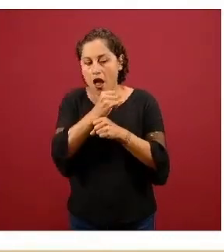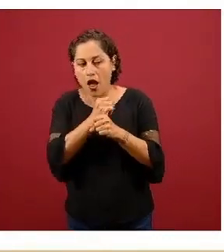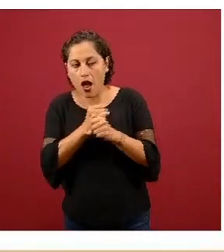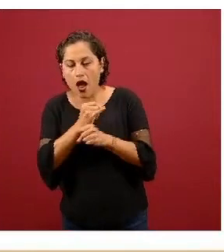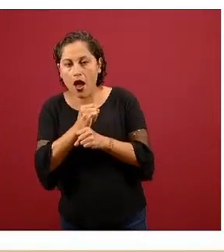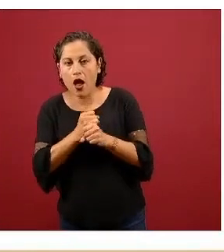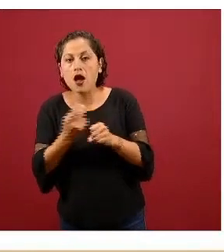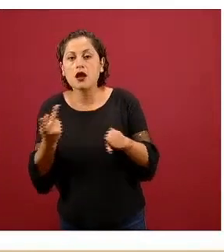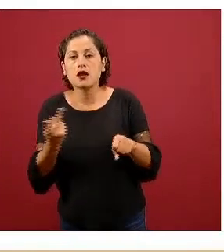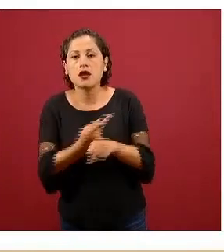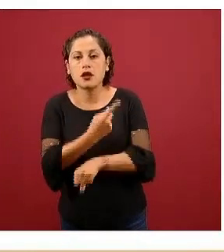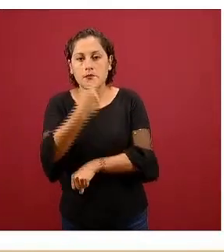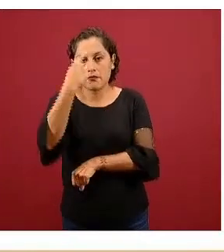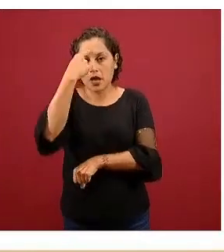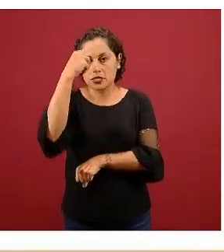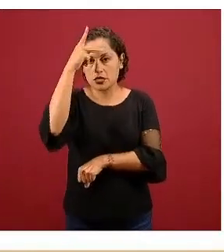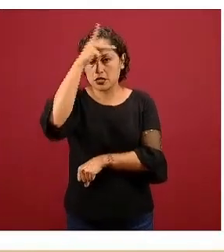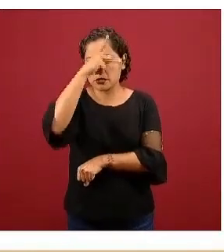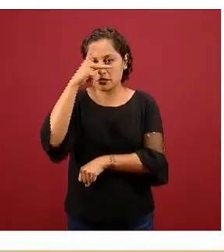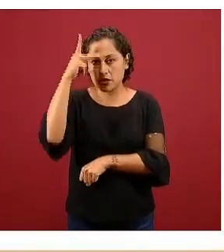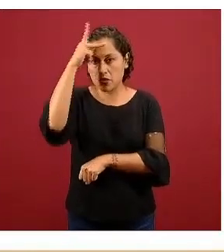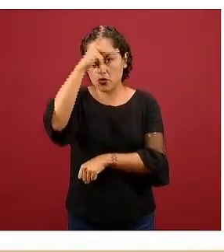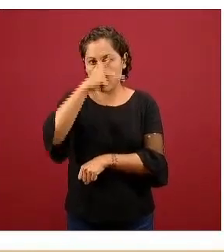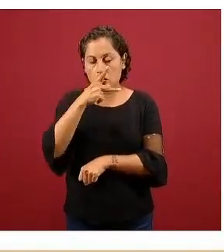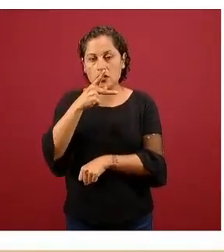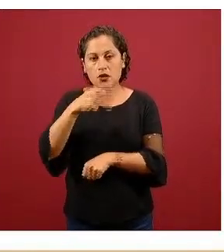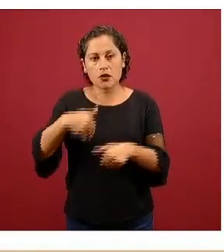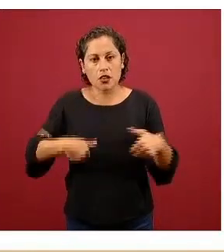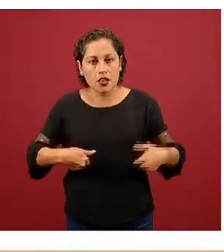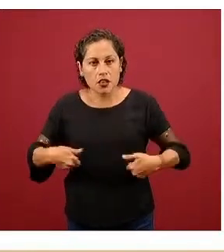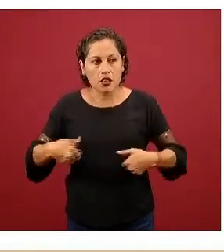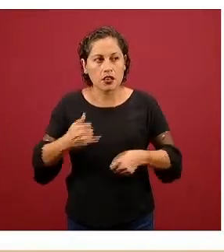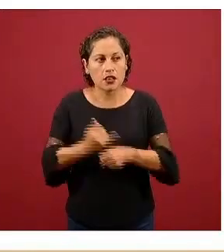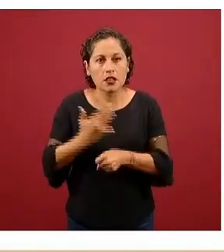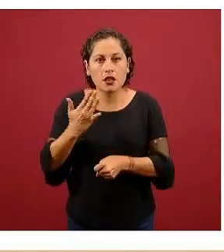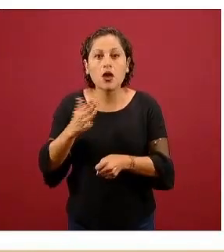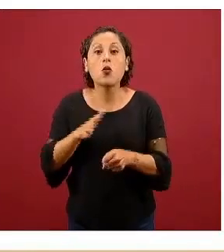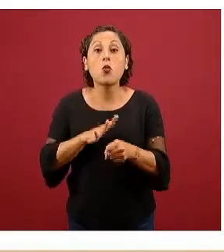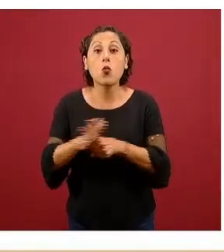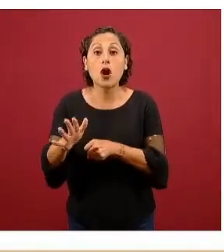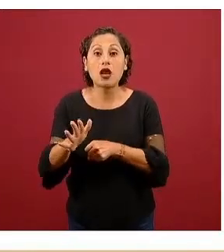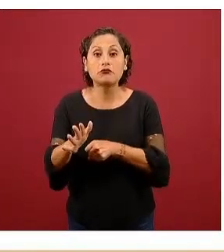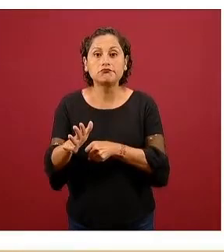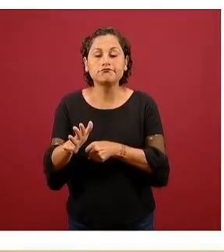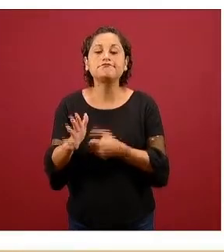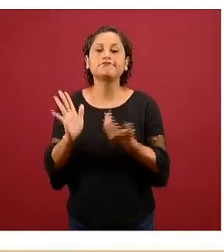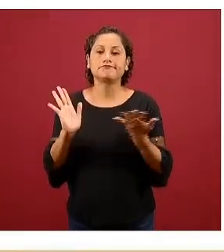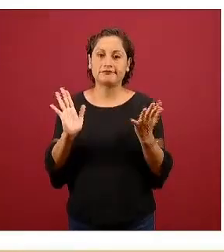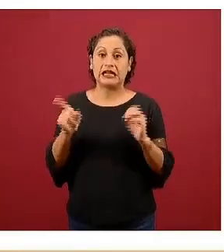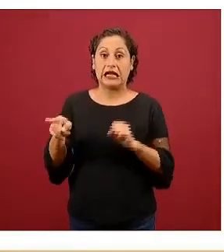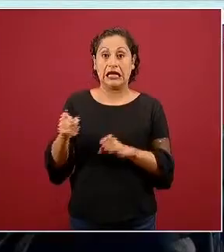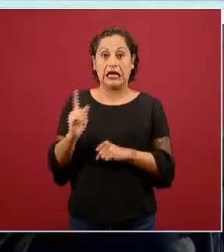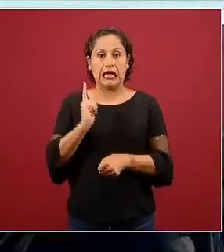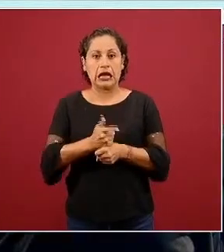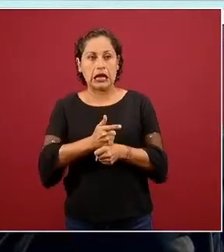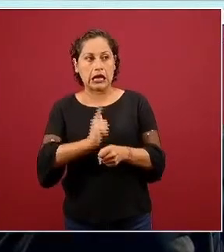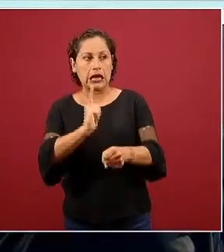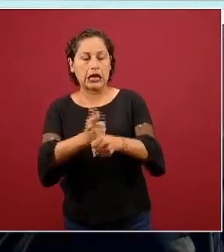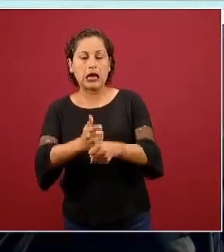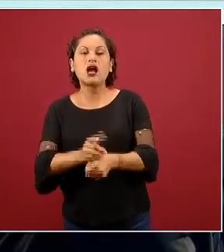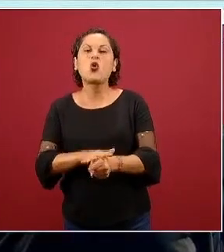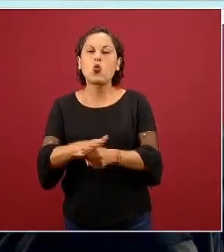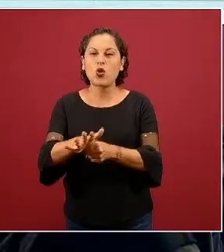repercusiones psicológicas que se han presentado, y estos son los diagnósticos que más se encuentran